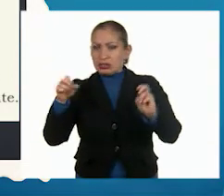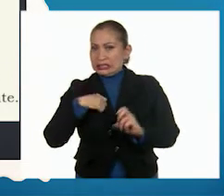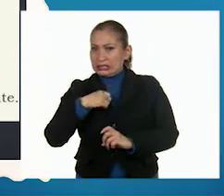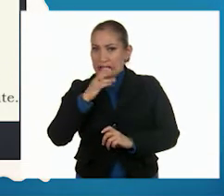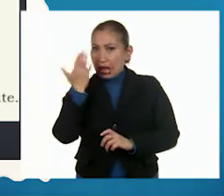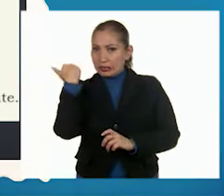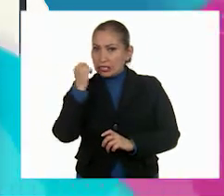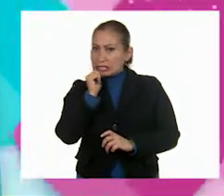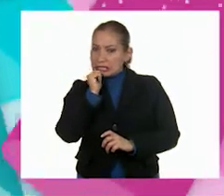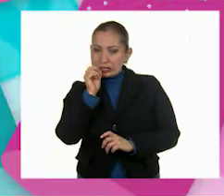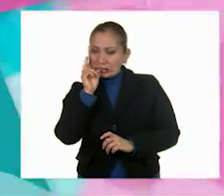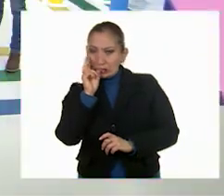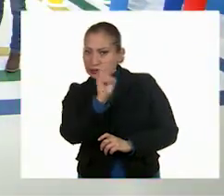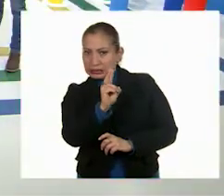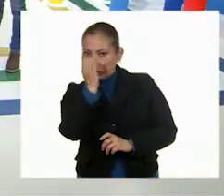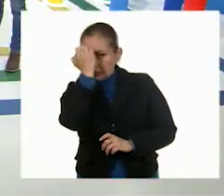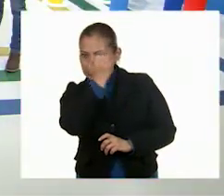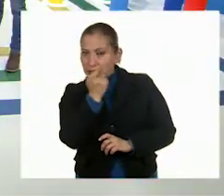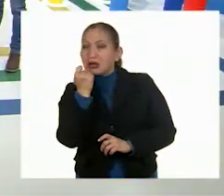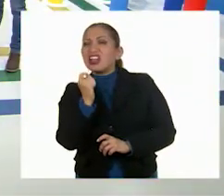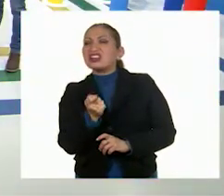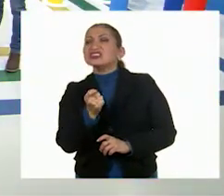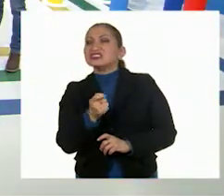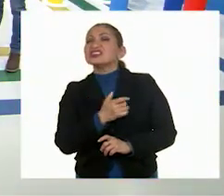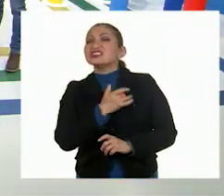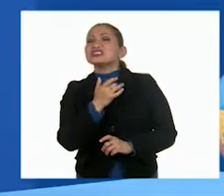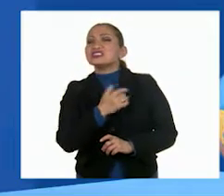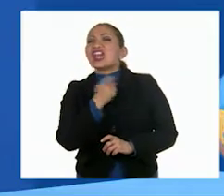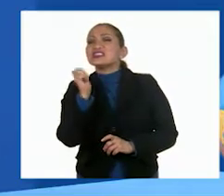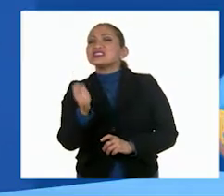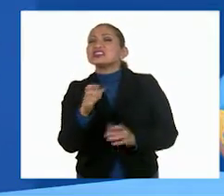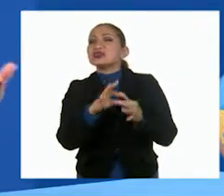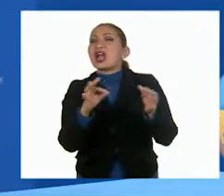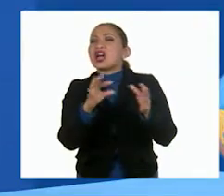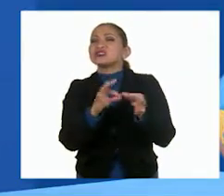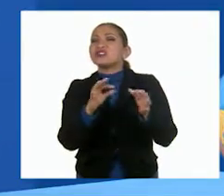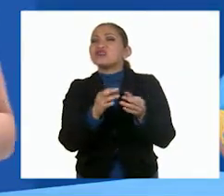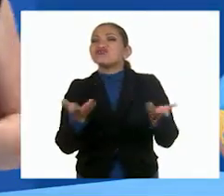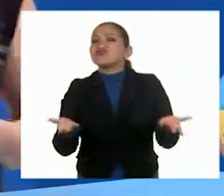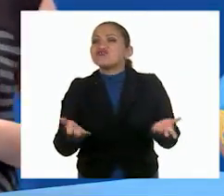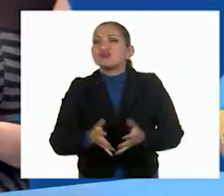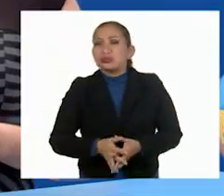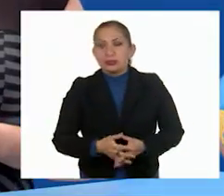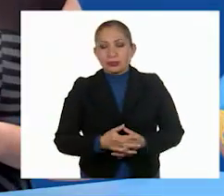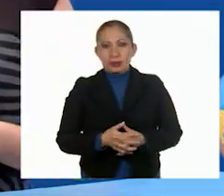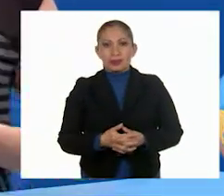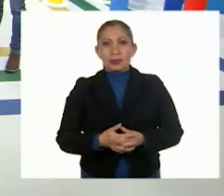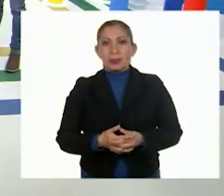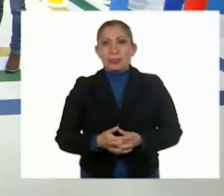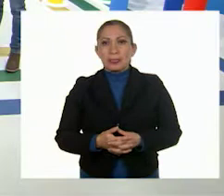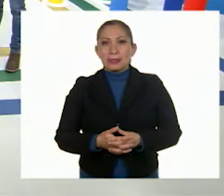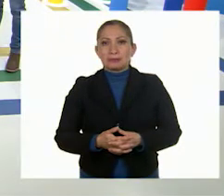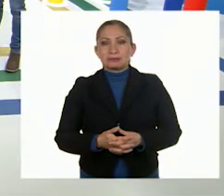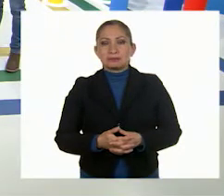habíamos analizado, pero ¿qué no. creen que signifique? ¿Cuál sería su significado?